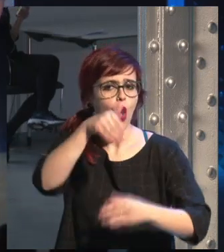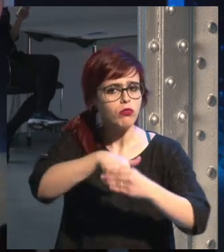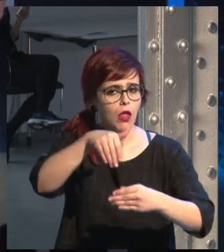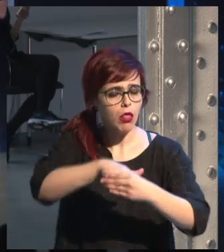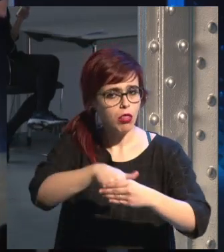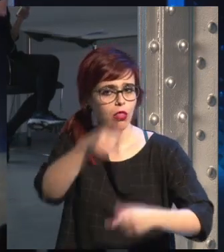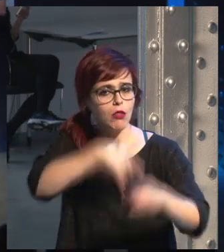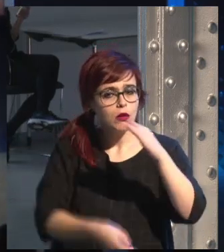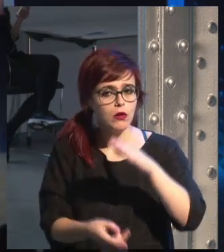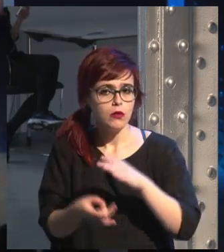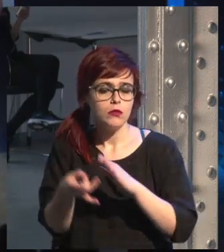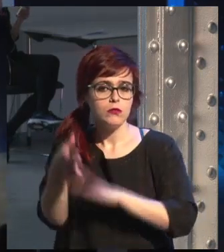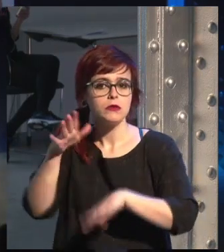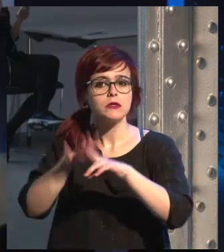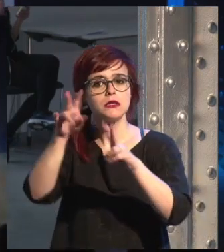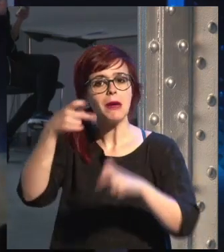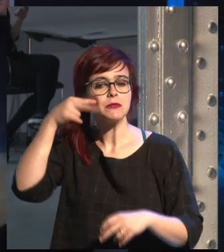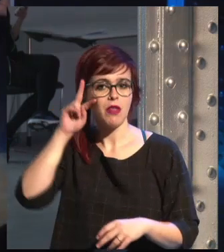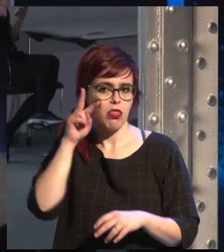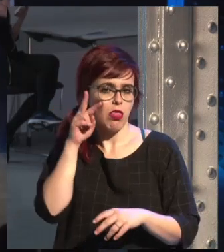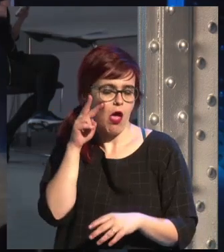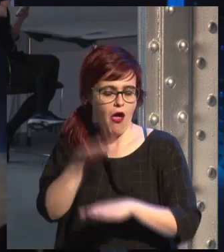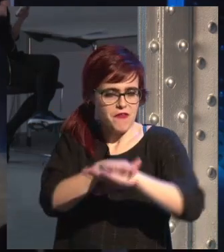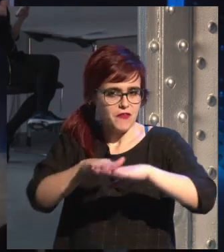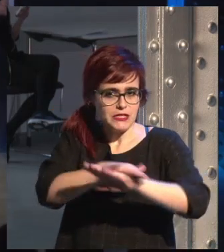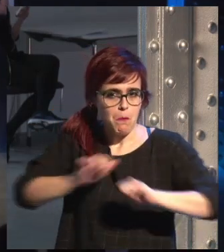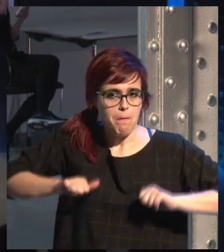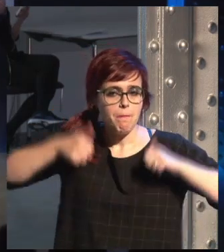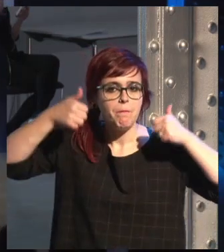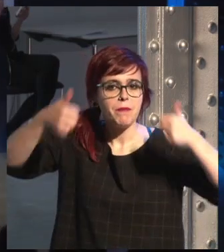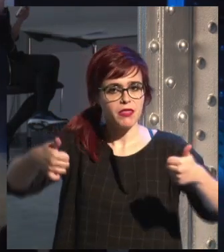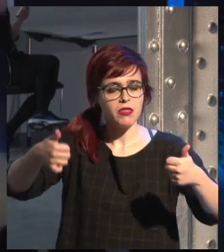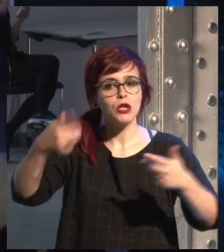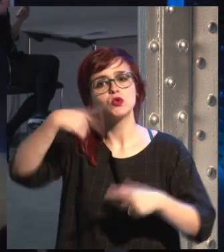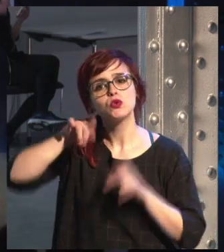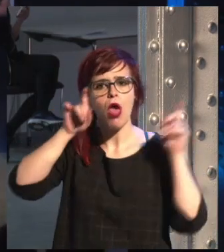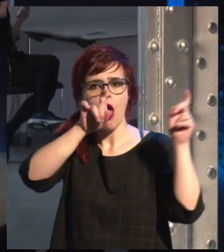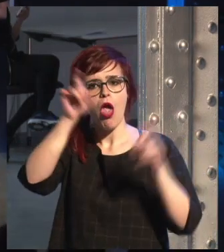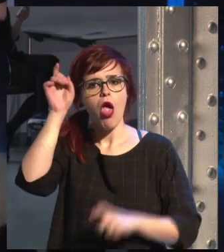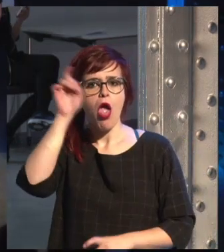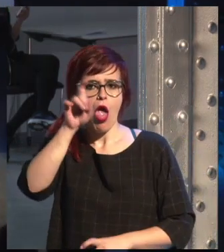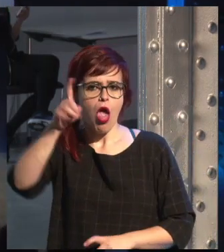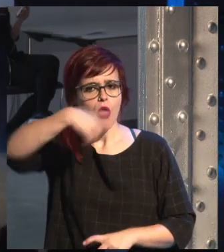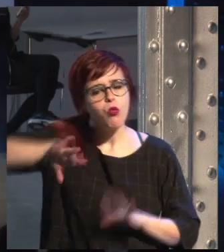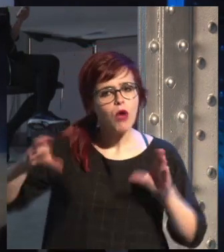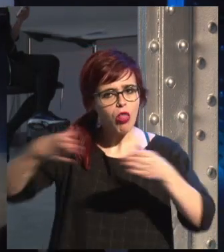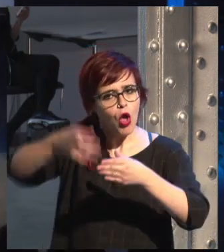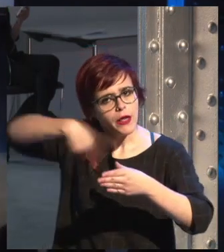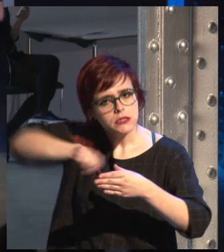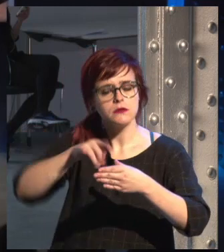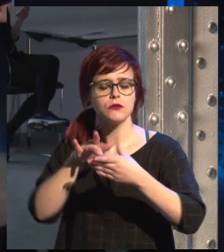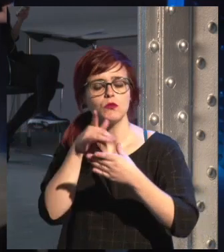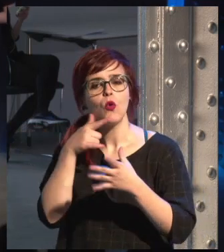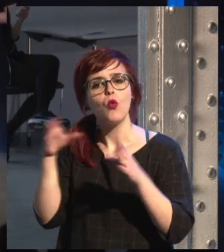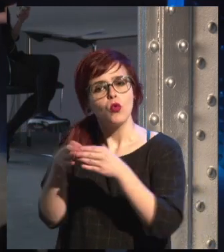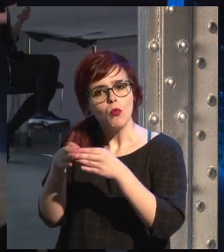ocupamos de desarrollar la experiencia desde cero, contando con educadores que aporta la Fundación Integra, ¿vale? Entonces